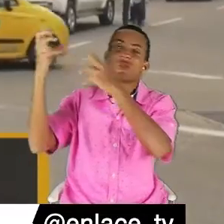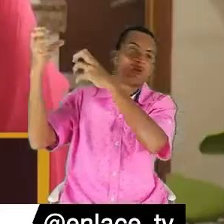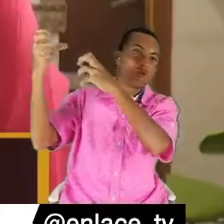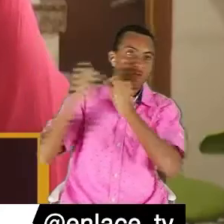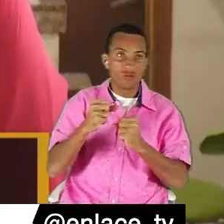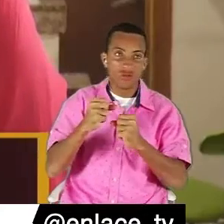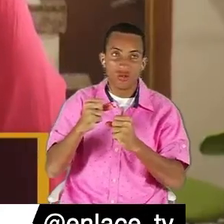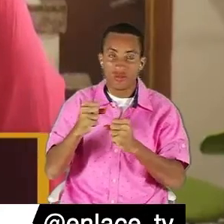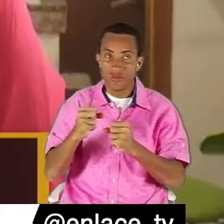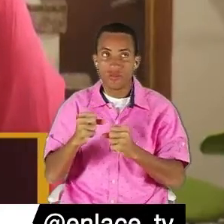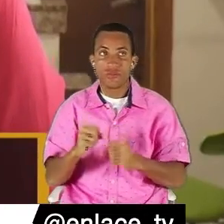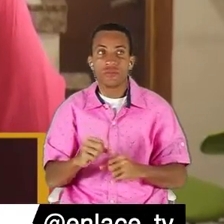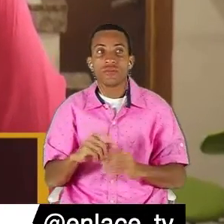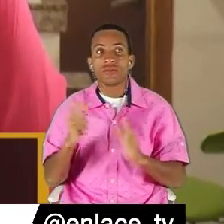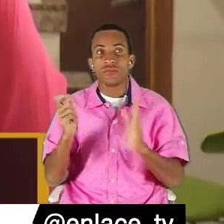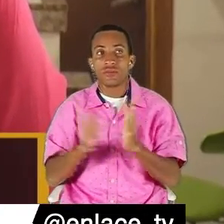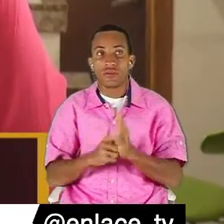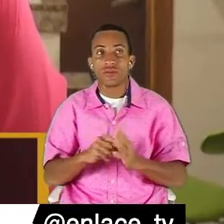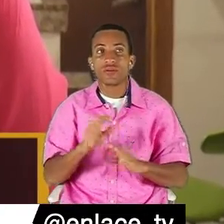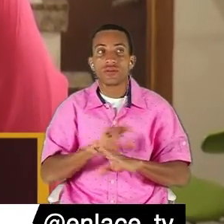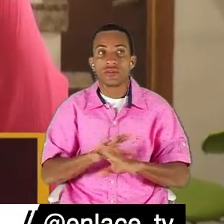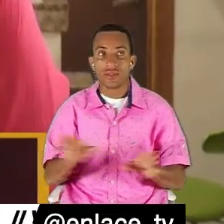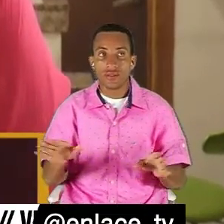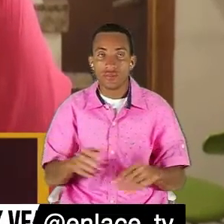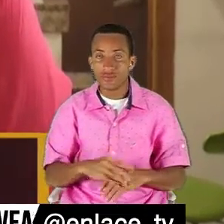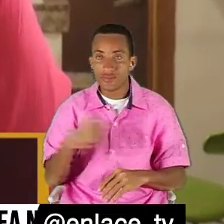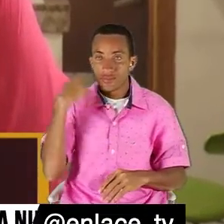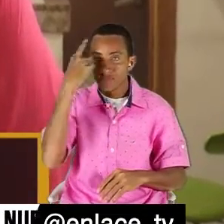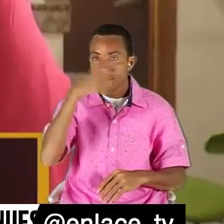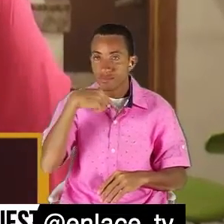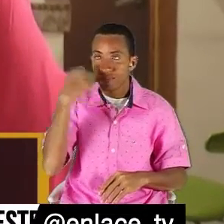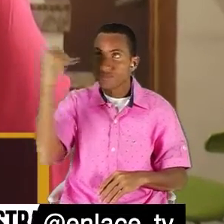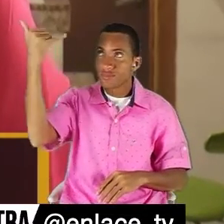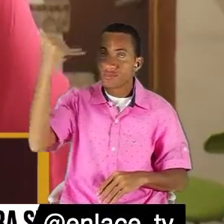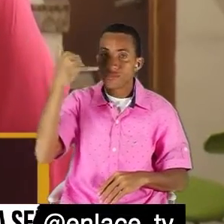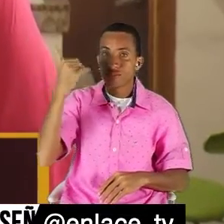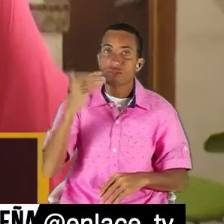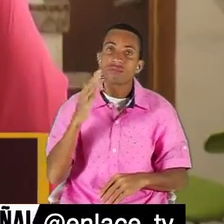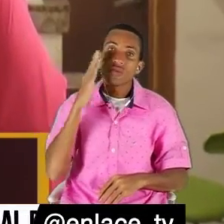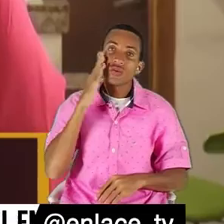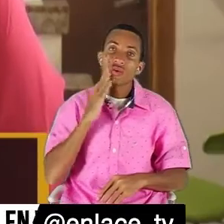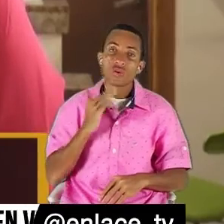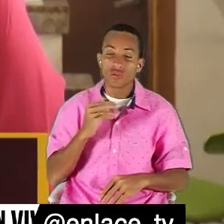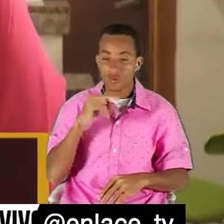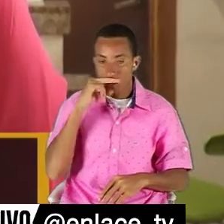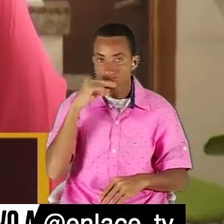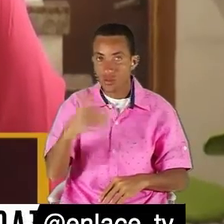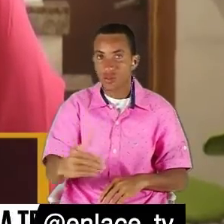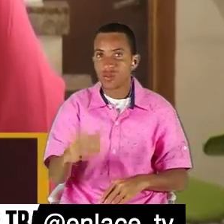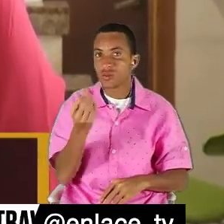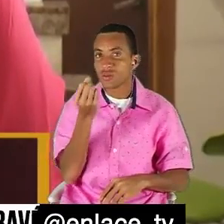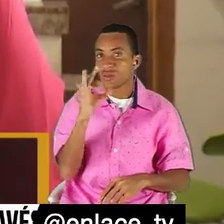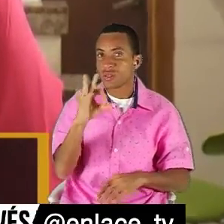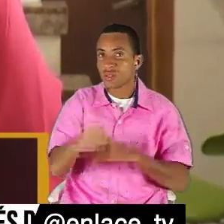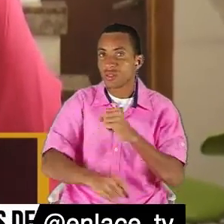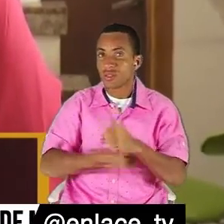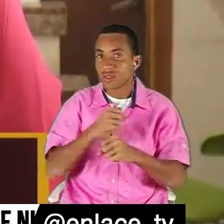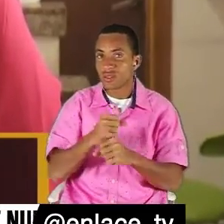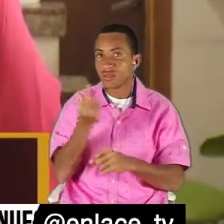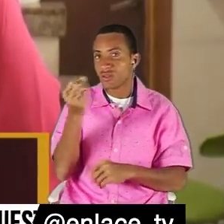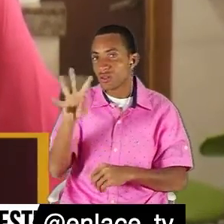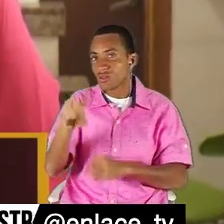La arrancó, pero le quedó de todas formas la imagen del joven. Es un niño, póngale por ahí de 13 años, 14